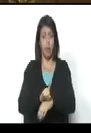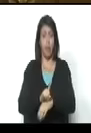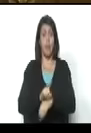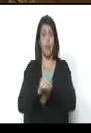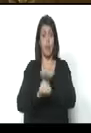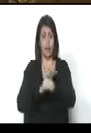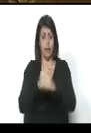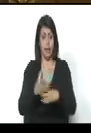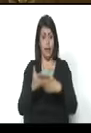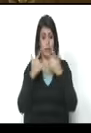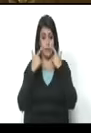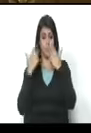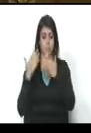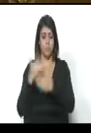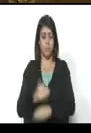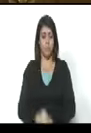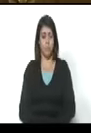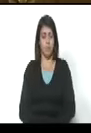e ilegales.